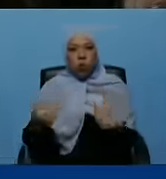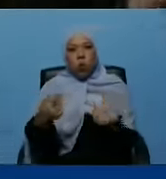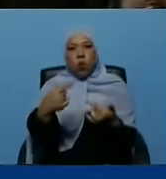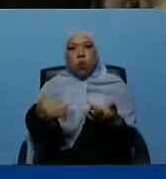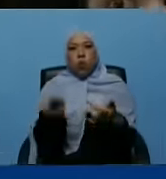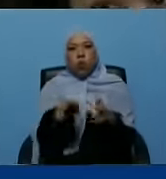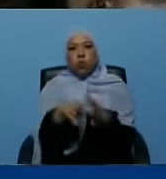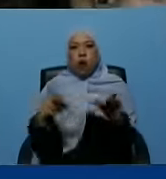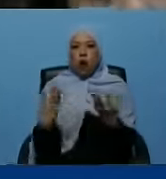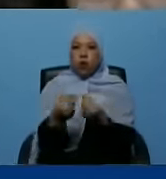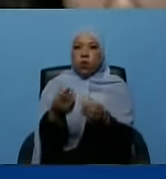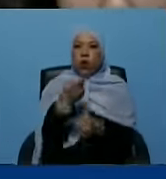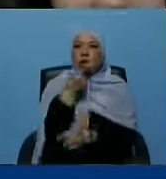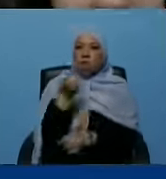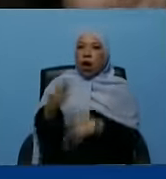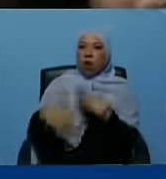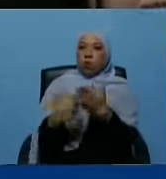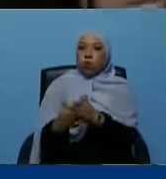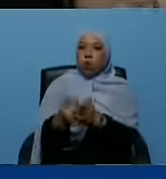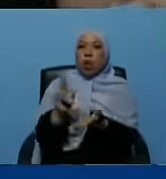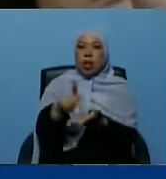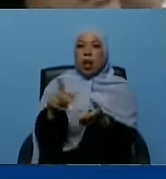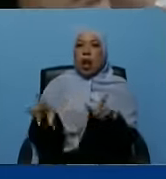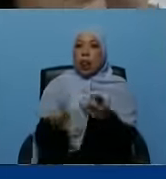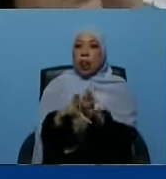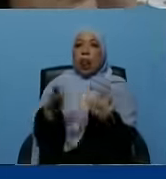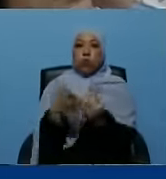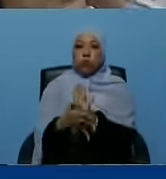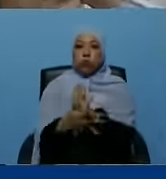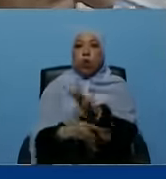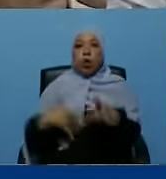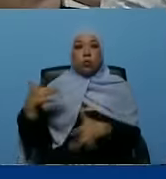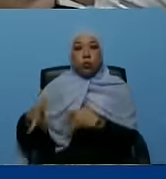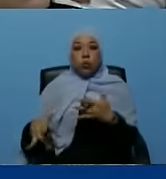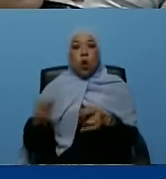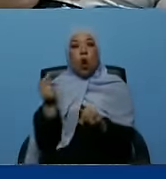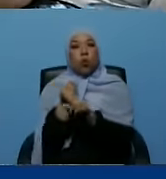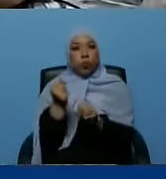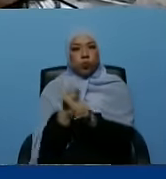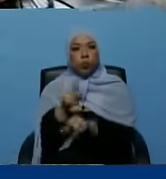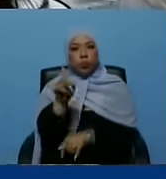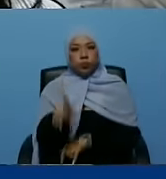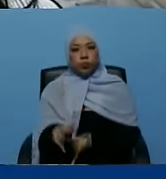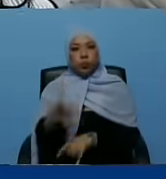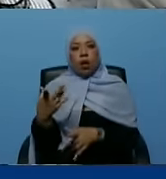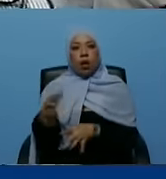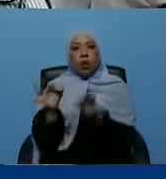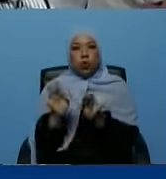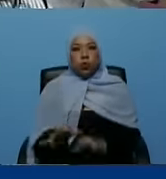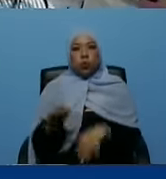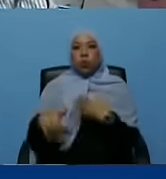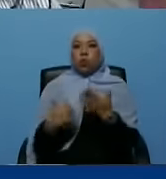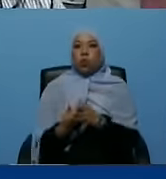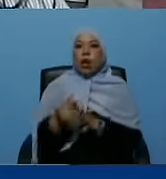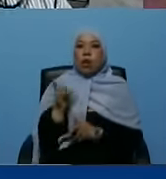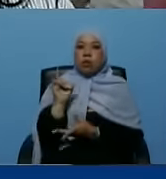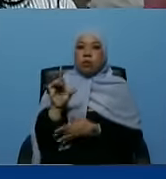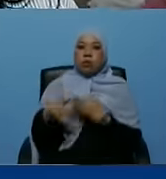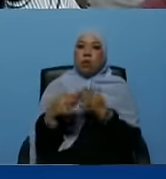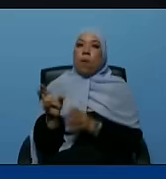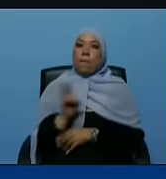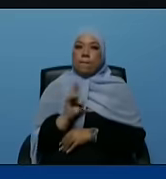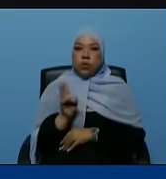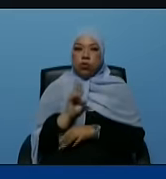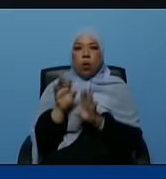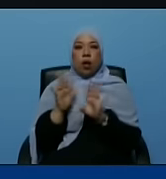resolución conjunta que facilitará toda la parte logística a través de Ipostel y que se consolide una carga que salga a 100 países